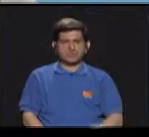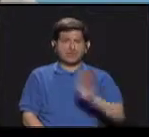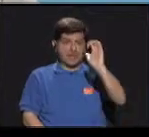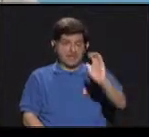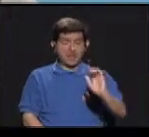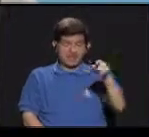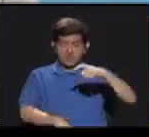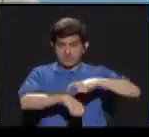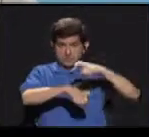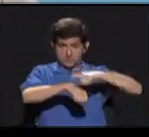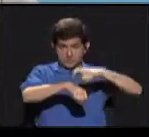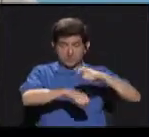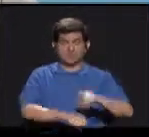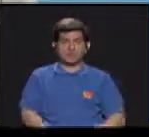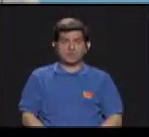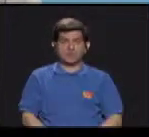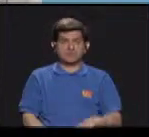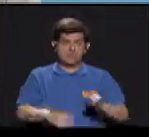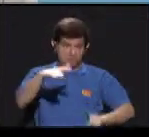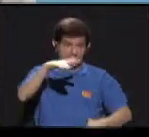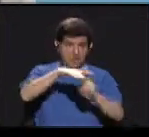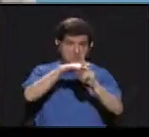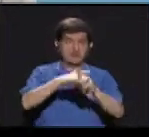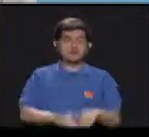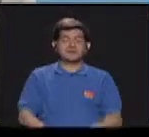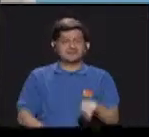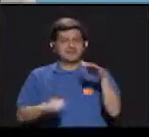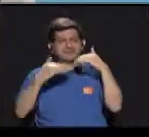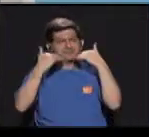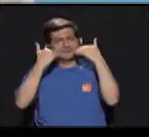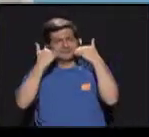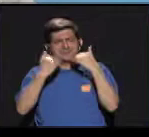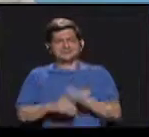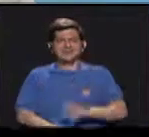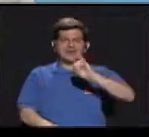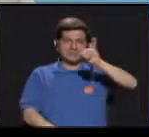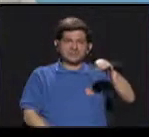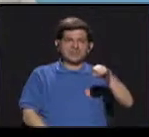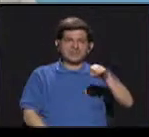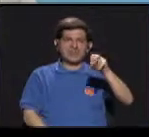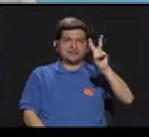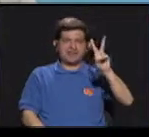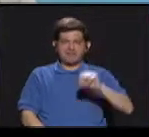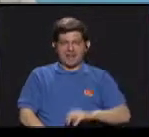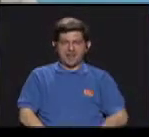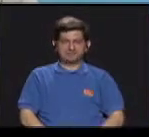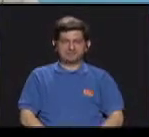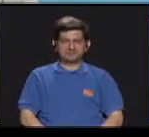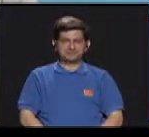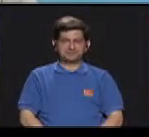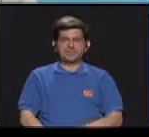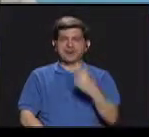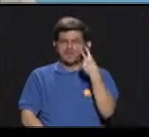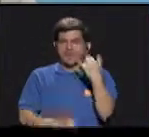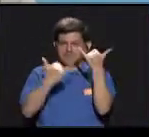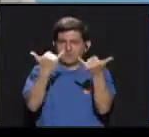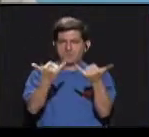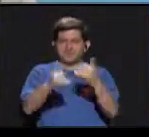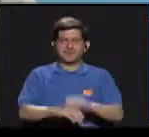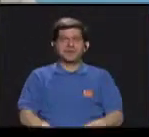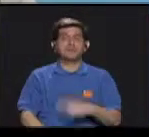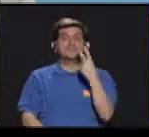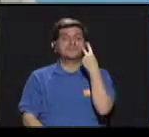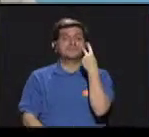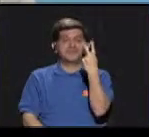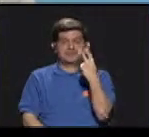el niño, en aquel momento era un niño que aparece en la película, muy simpático por cierto, Jonathan Vilaplana. Veámoslo entonces.